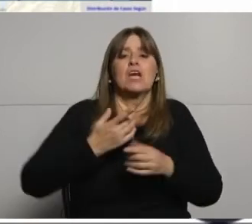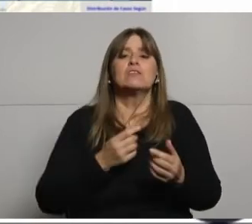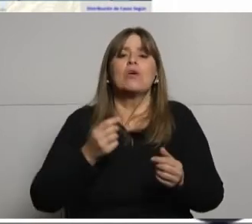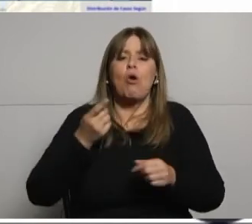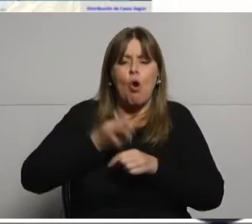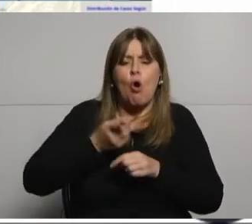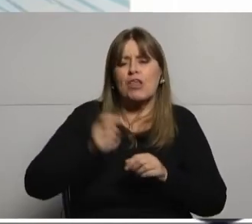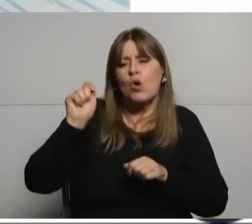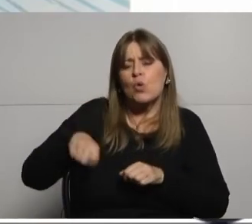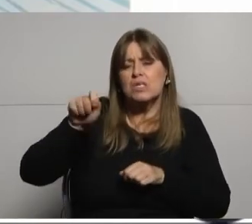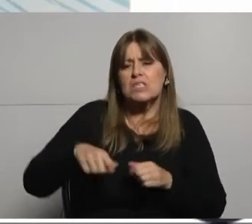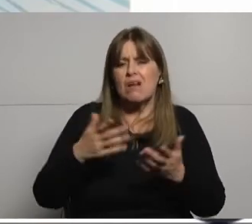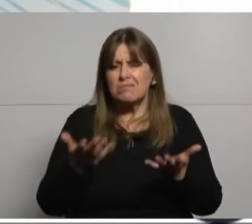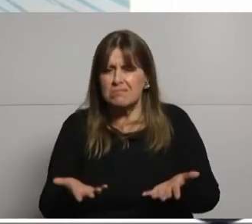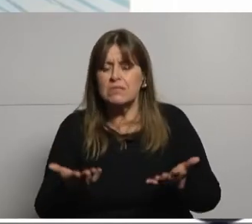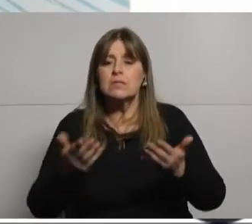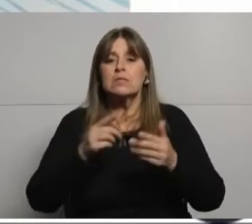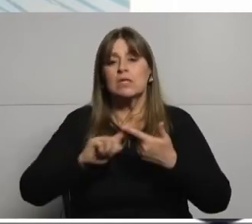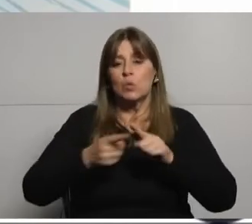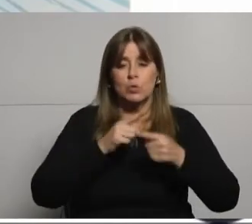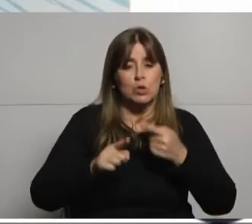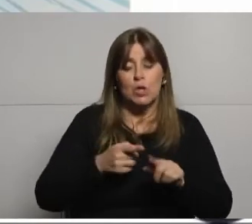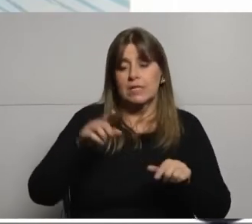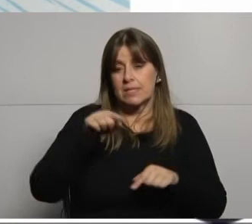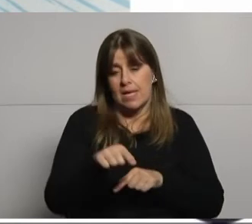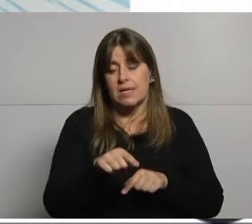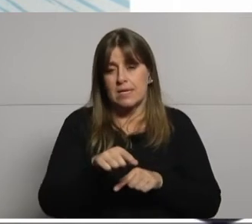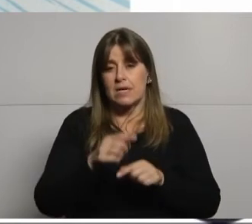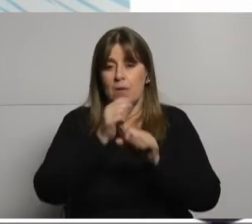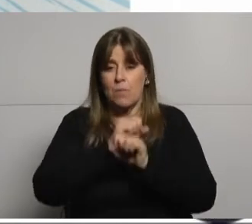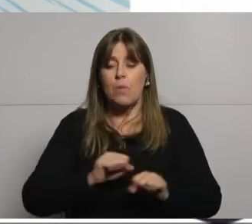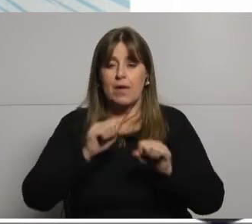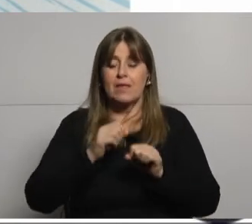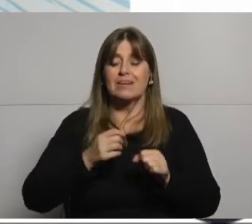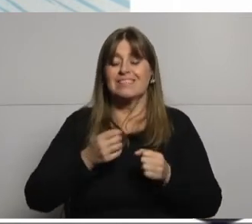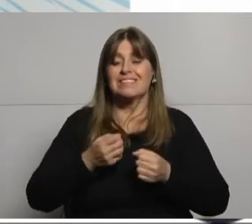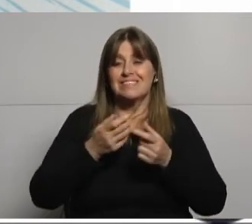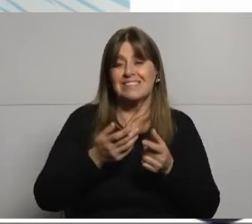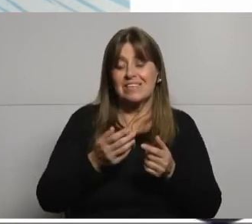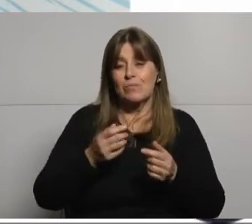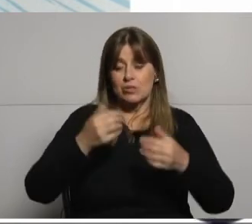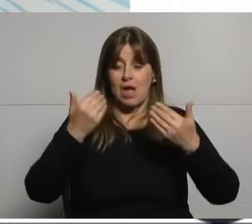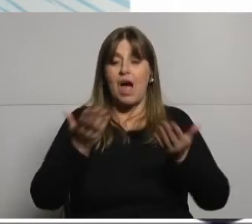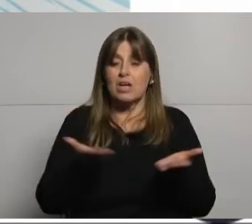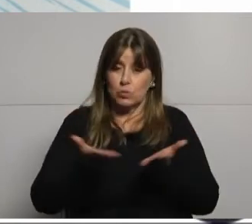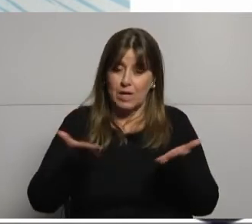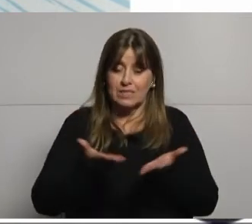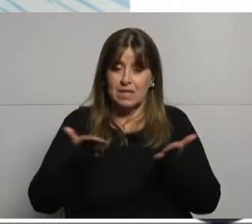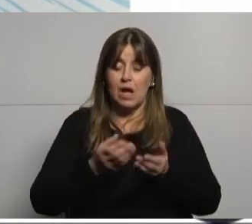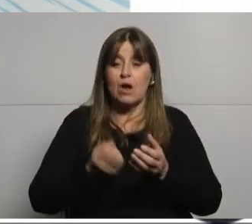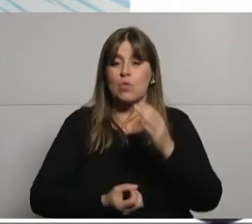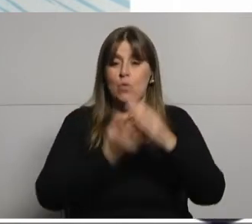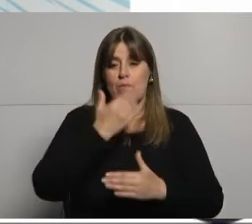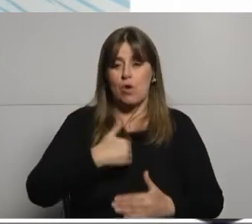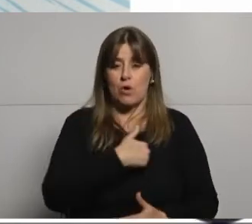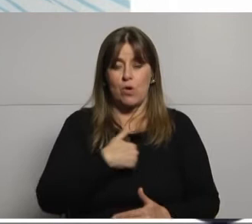qué orden judicial? Y, no, hay un montón de discusiones ahí que requieren de que todos nos actualicemos a un nuevo